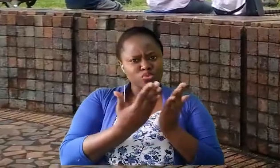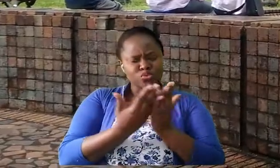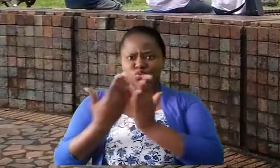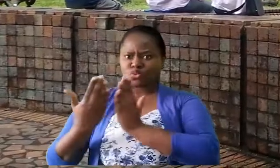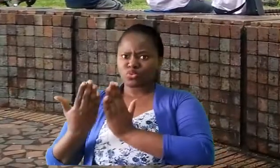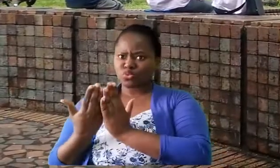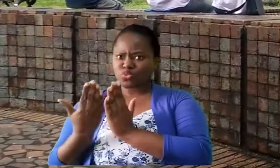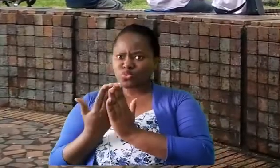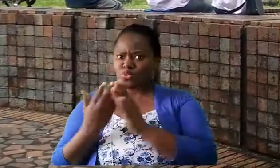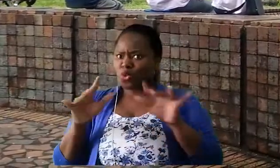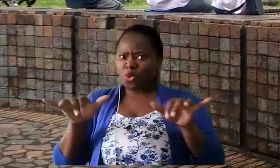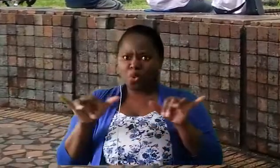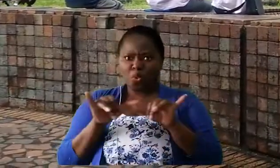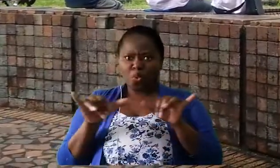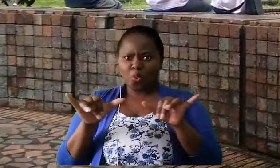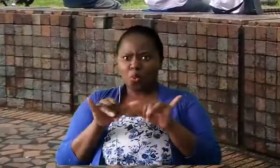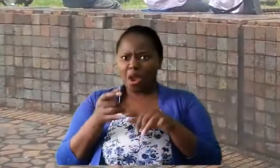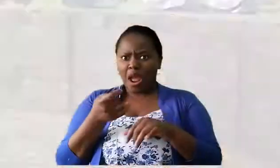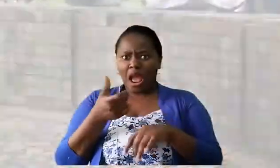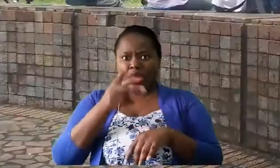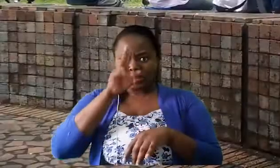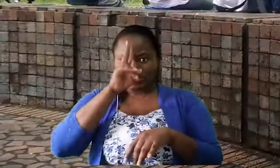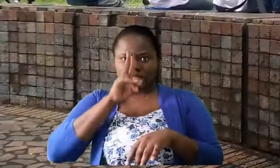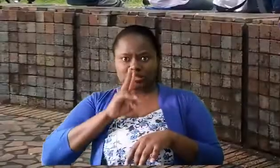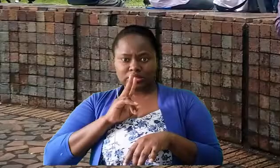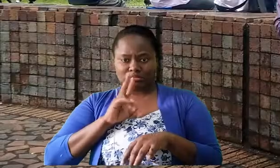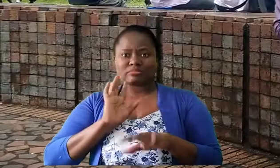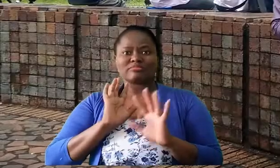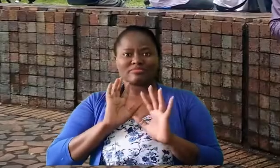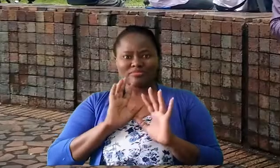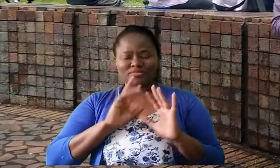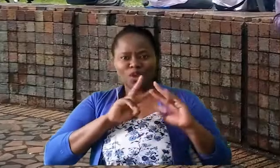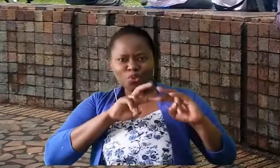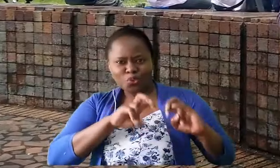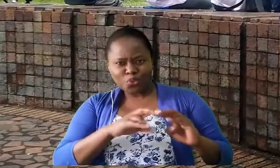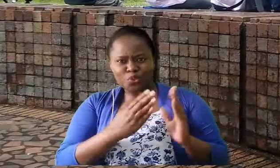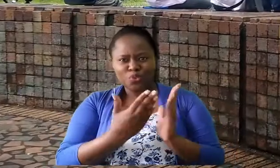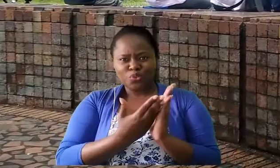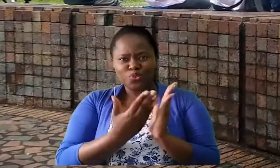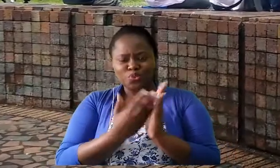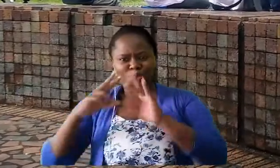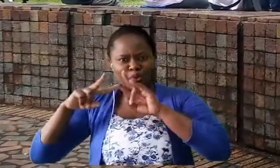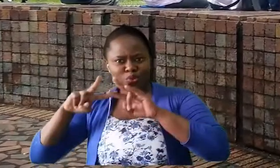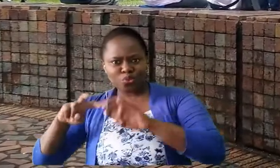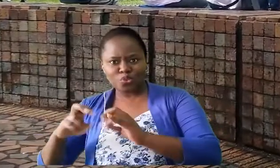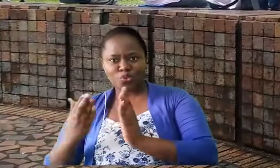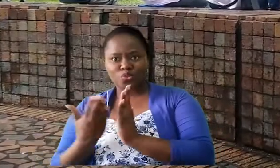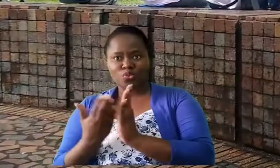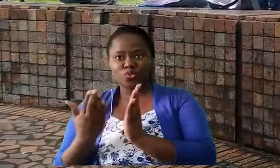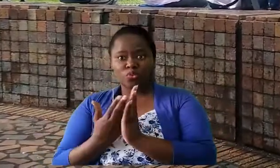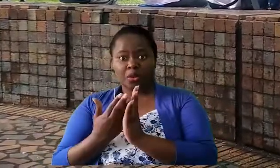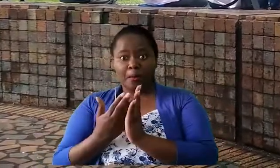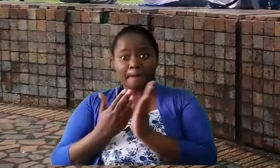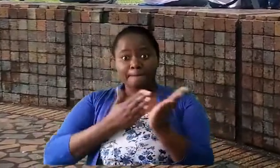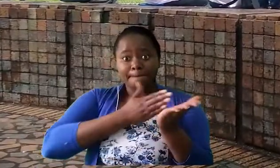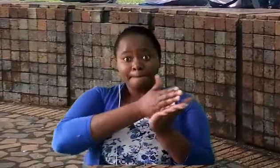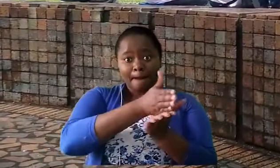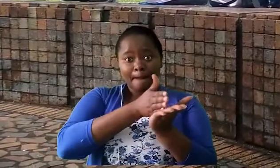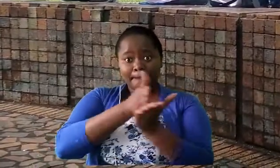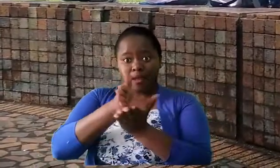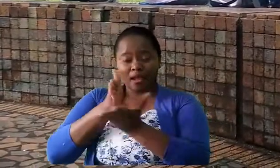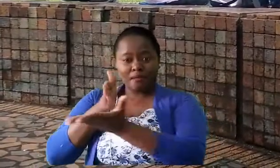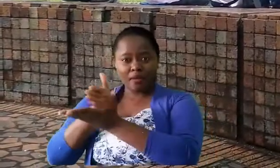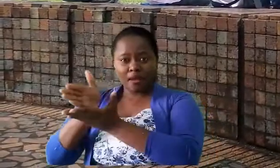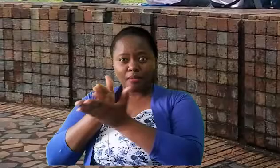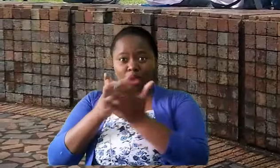estudio, digamos, similares. Las corrientes teológicas y filosóficas que